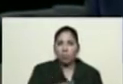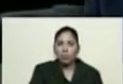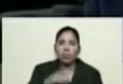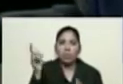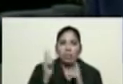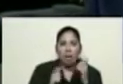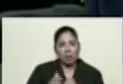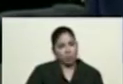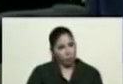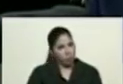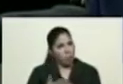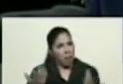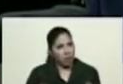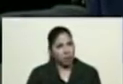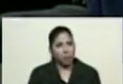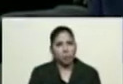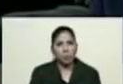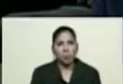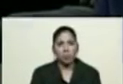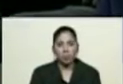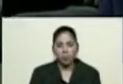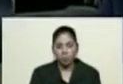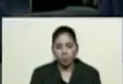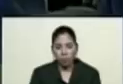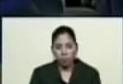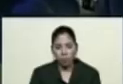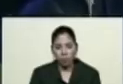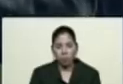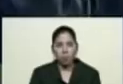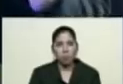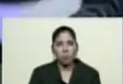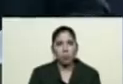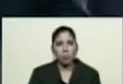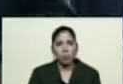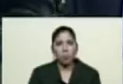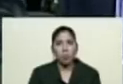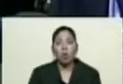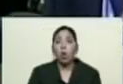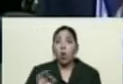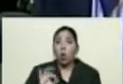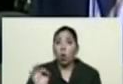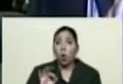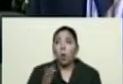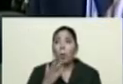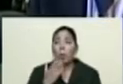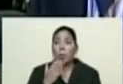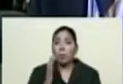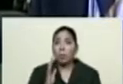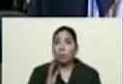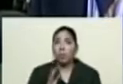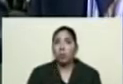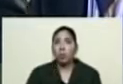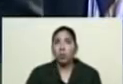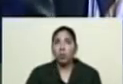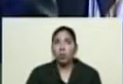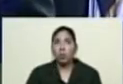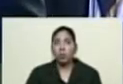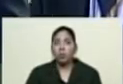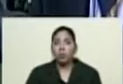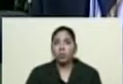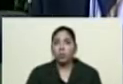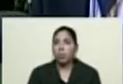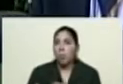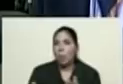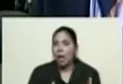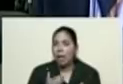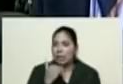desde 1983 hubiesen dado con el plan del comandante Chávez y lo hubiesen neutralizado?